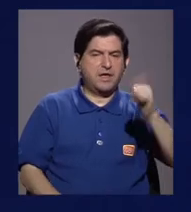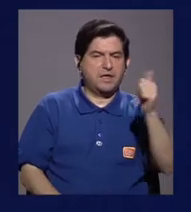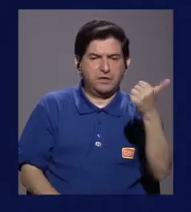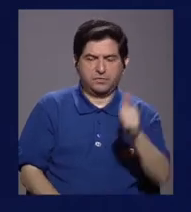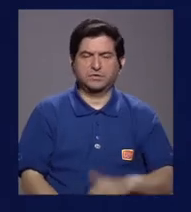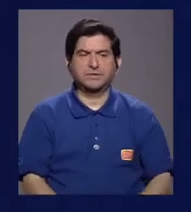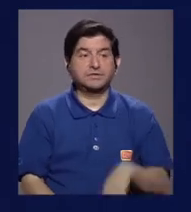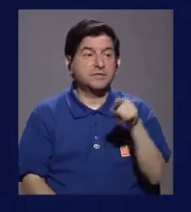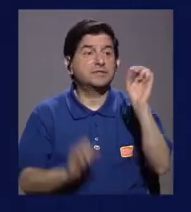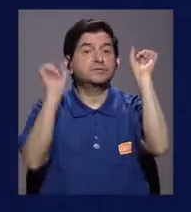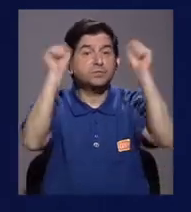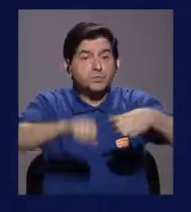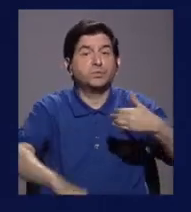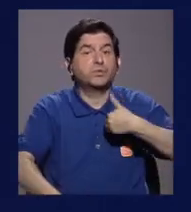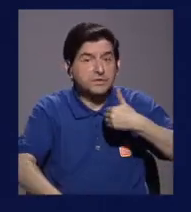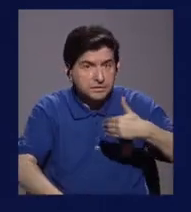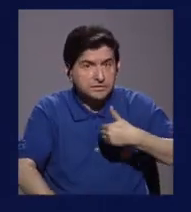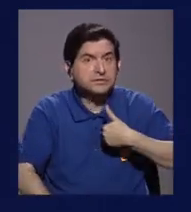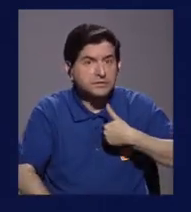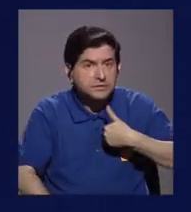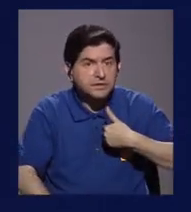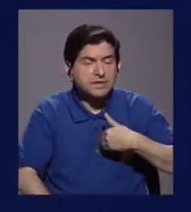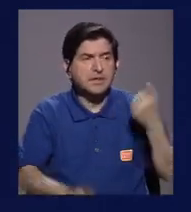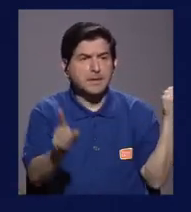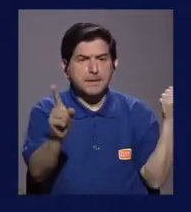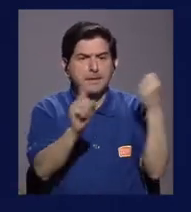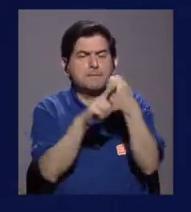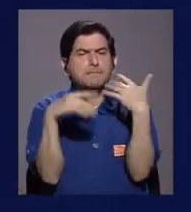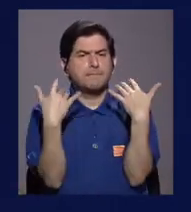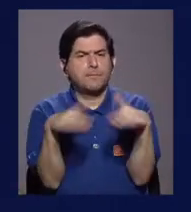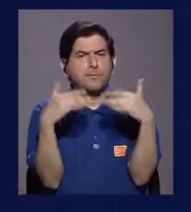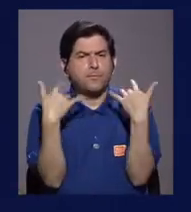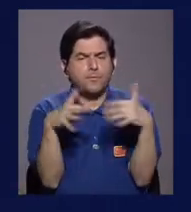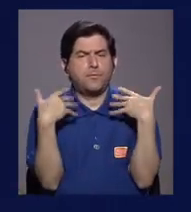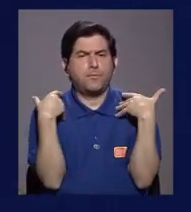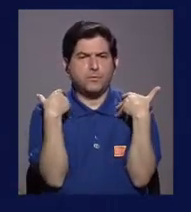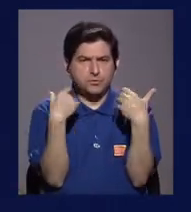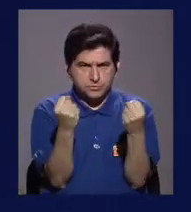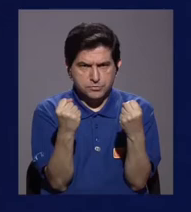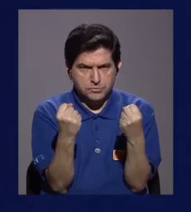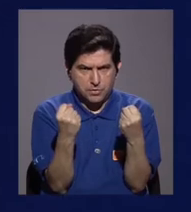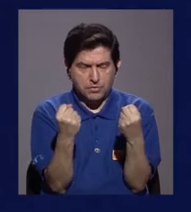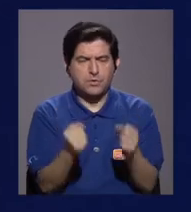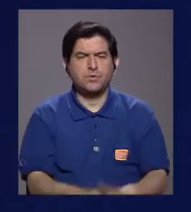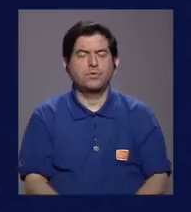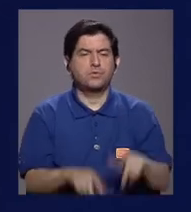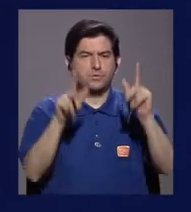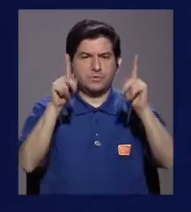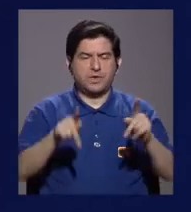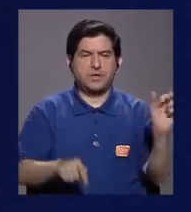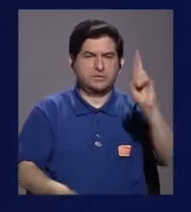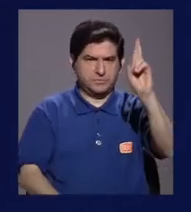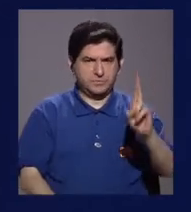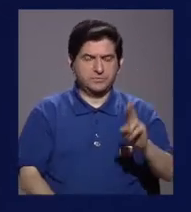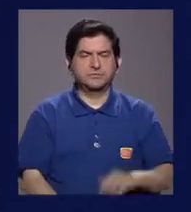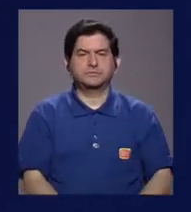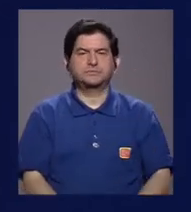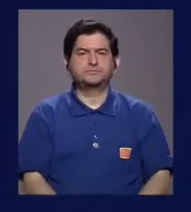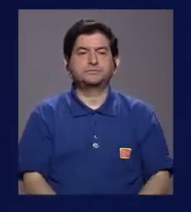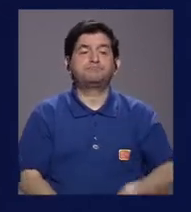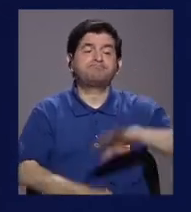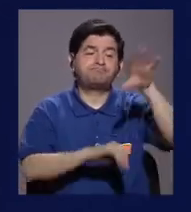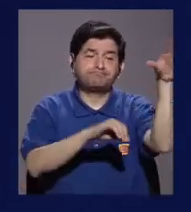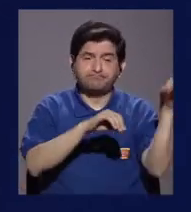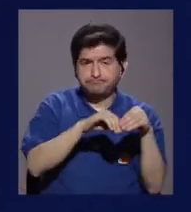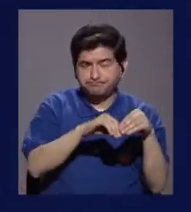e introducir nuevos métodos de vigilancia y de evaluación dentro de los métodos dentro de los